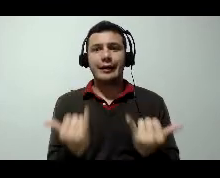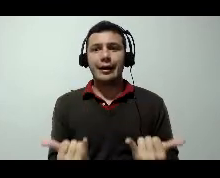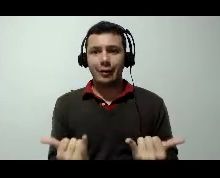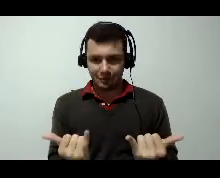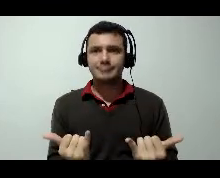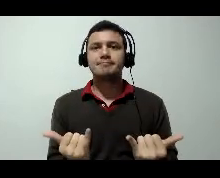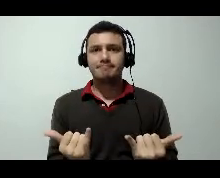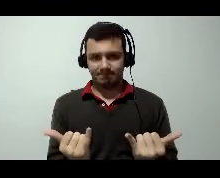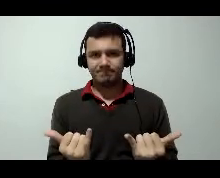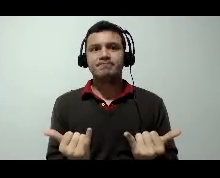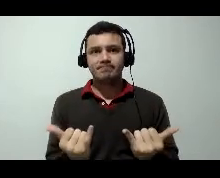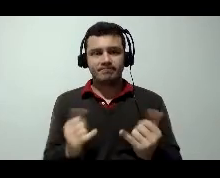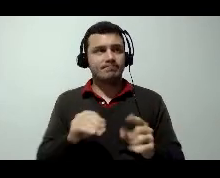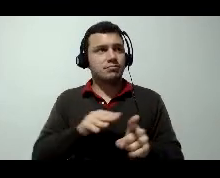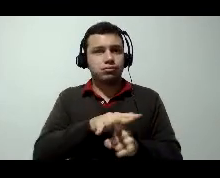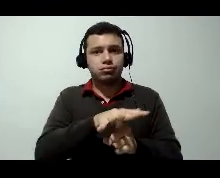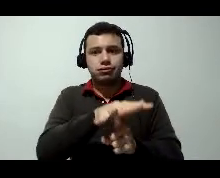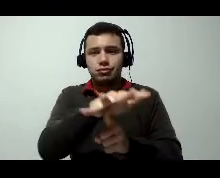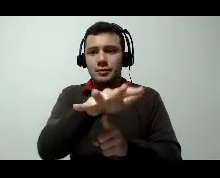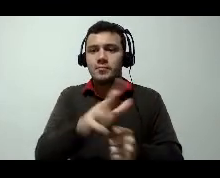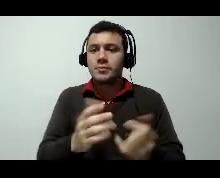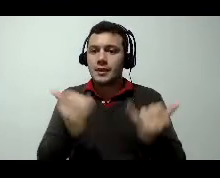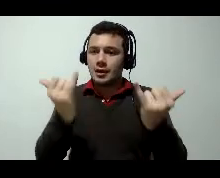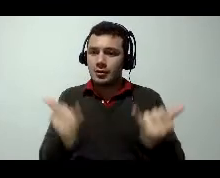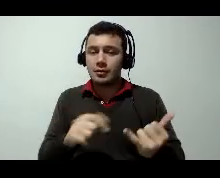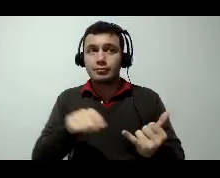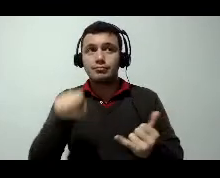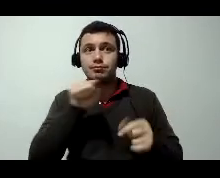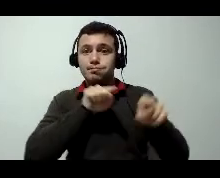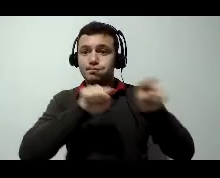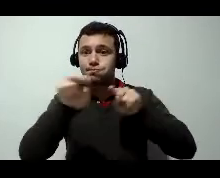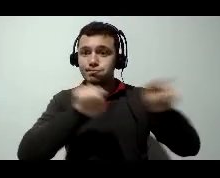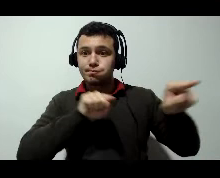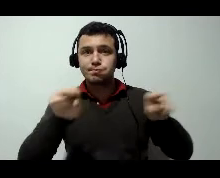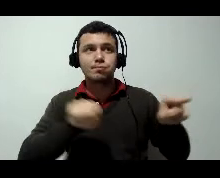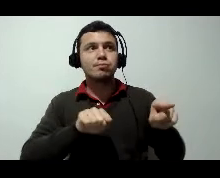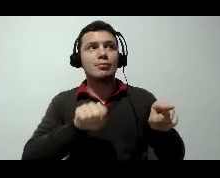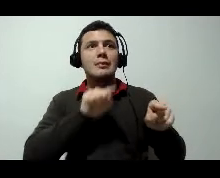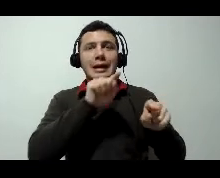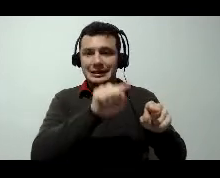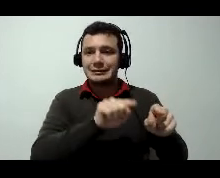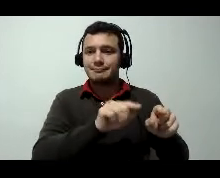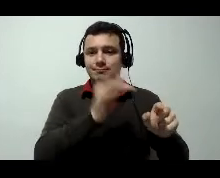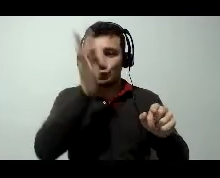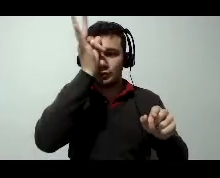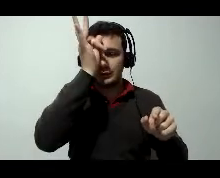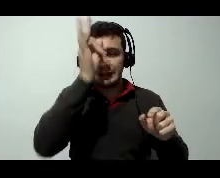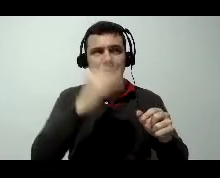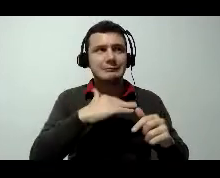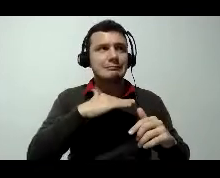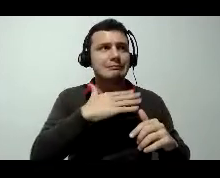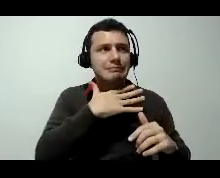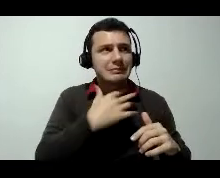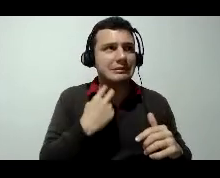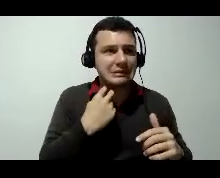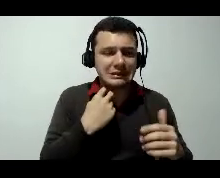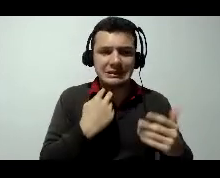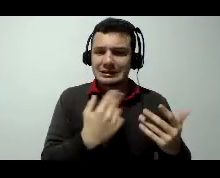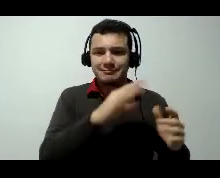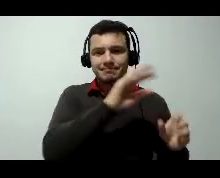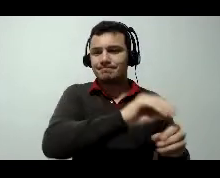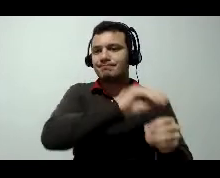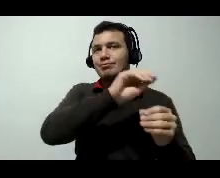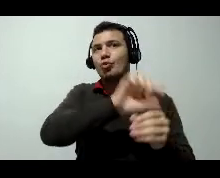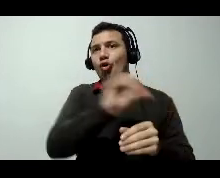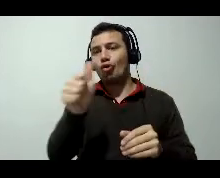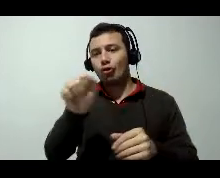esa capacidad y a mí me va a tocar sacar esos pacientes de allá a otros lugares del país. Lo mismo pasa con el Chocó, lo mismo va a pasar con La Guajira o